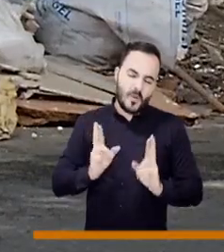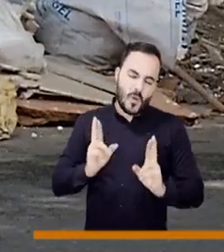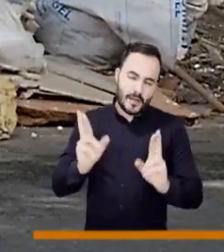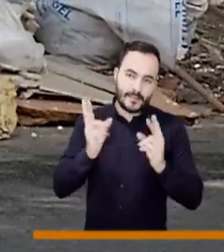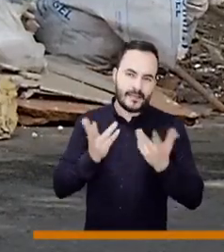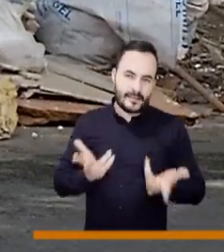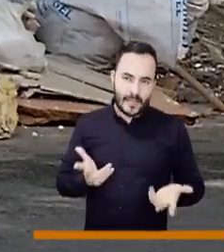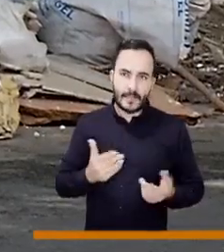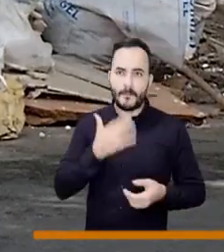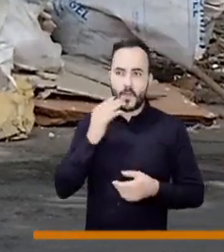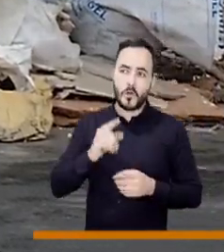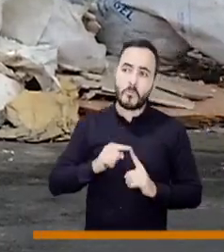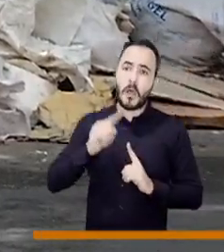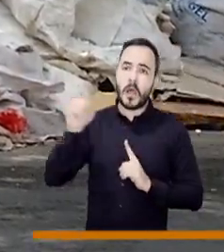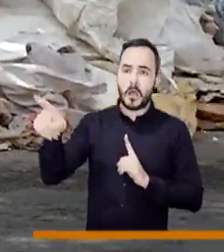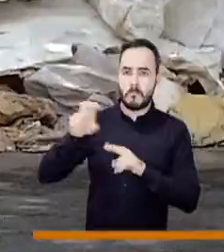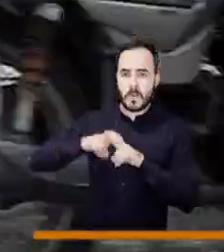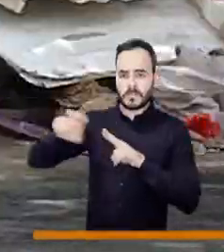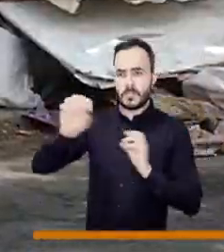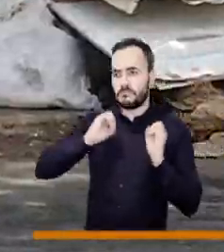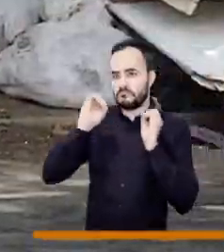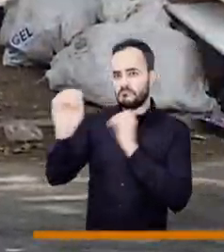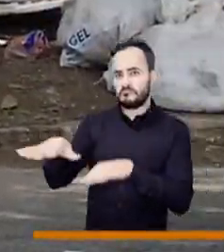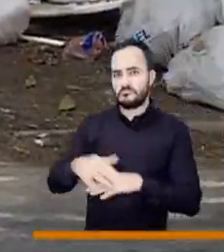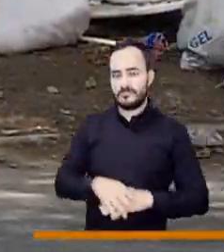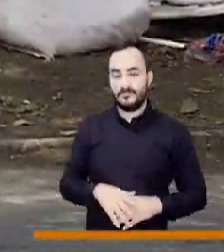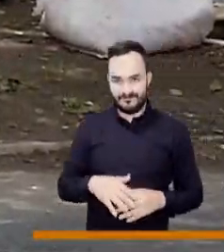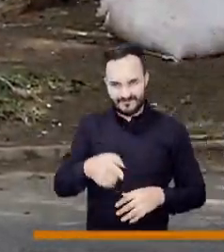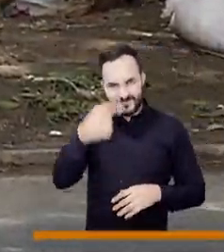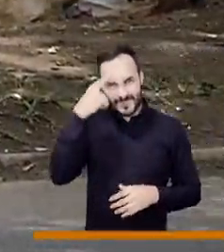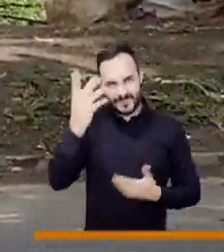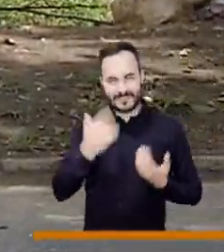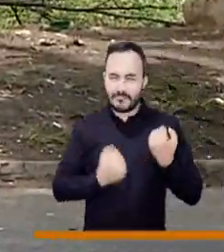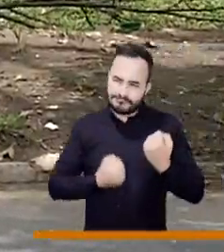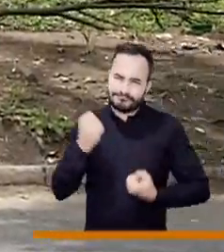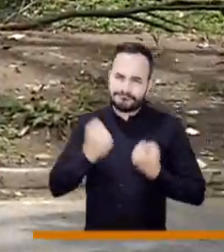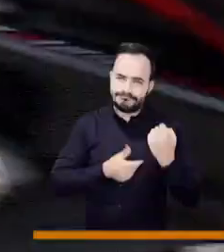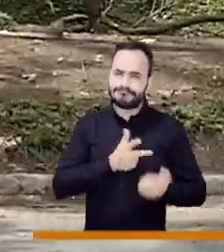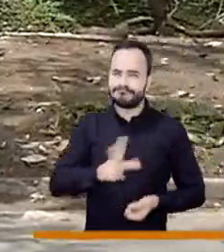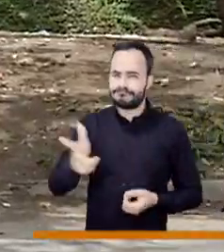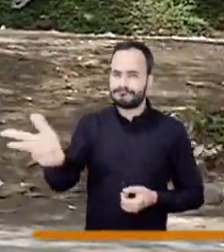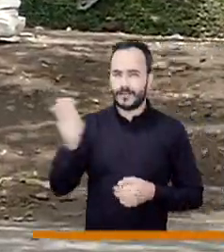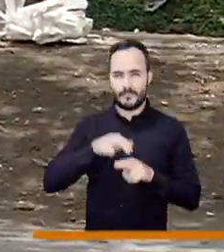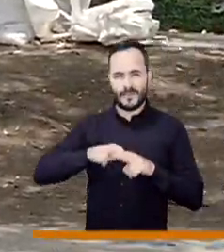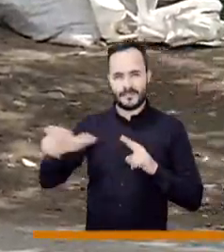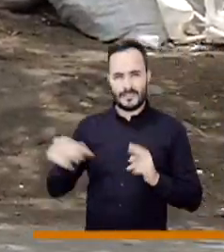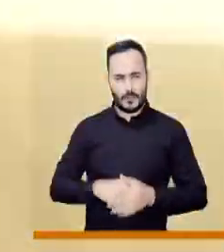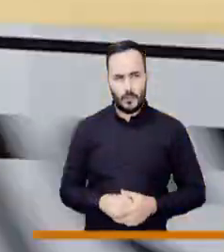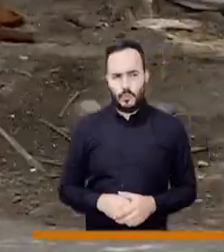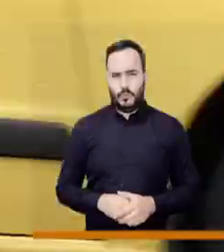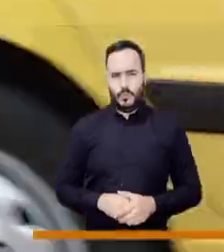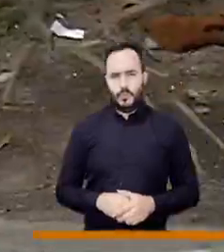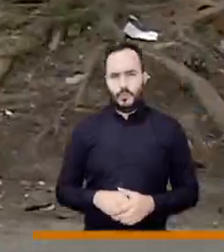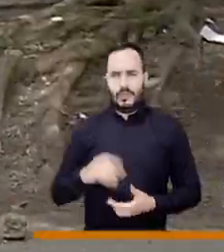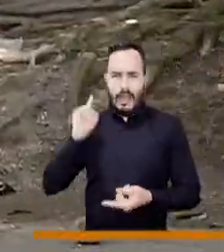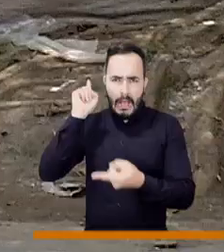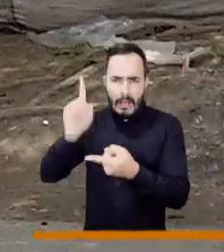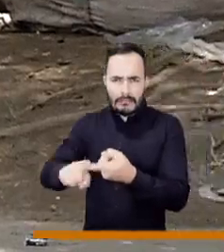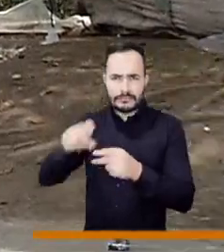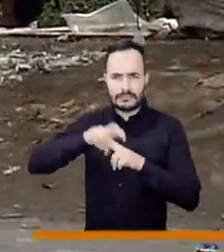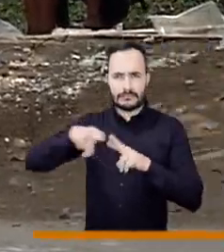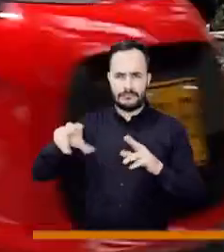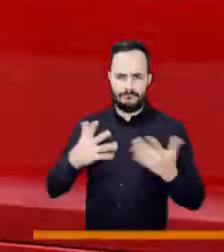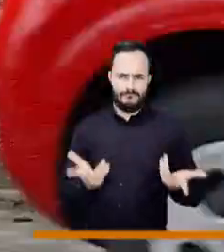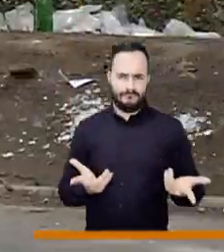lejano, llevar la basura hasta Manizales. Vale, para eso usted hizo un carro de aquí de la basura hasta Manizales. O sea, lo que hizo